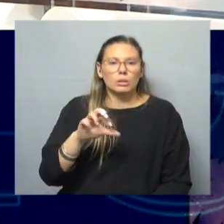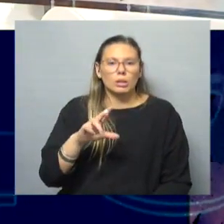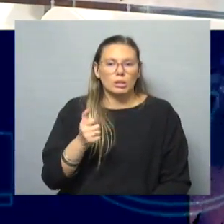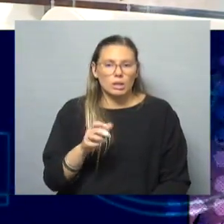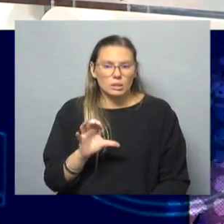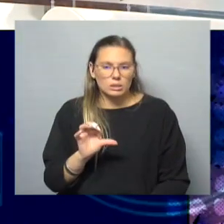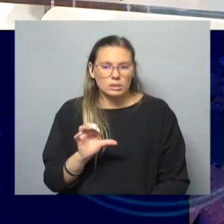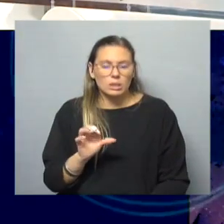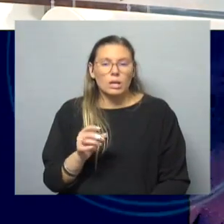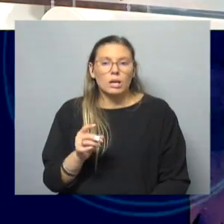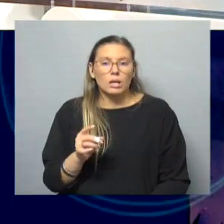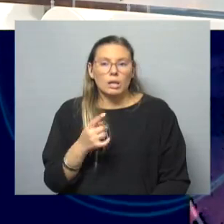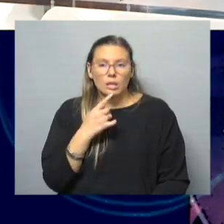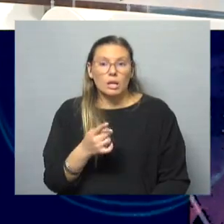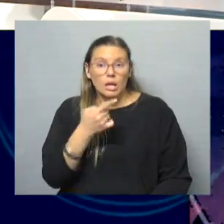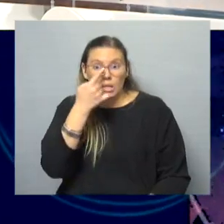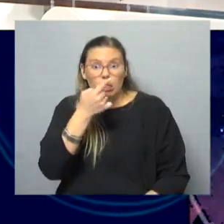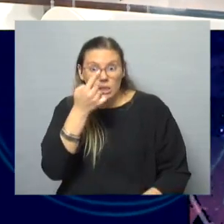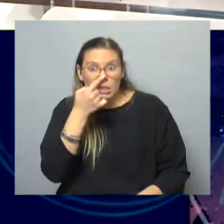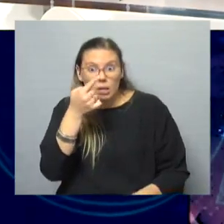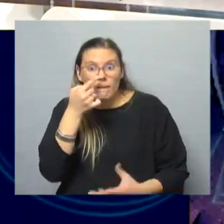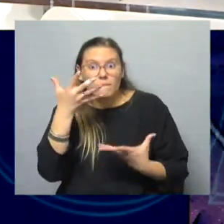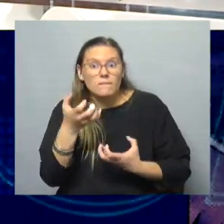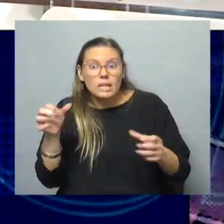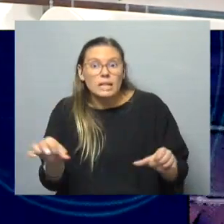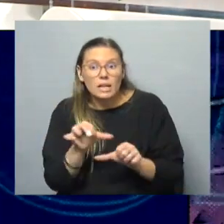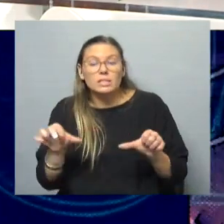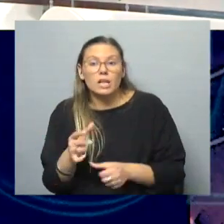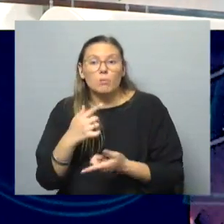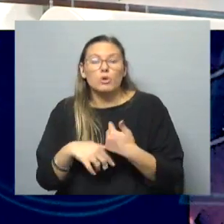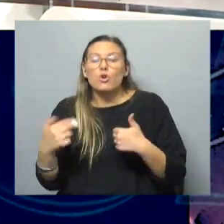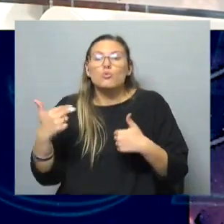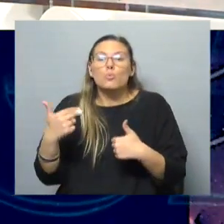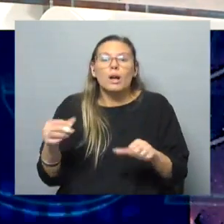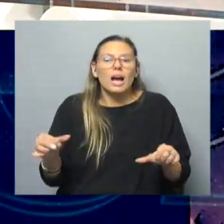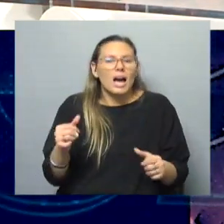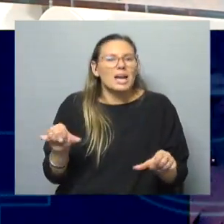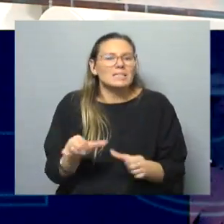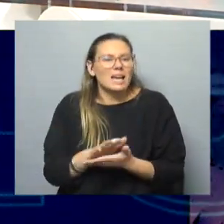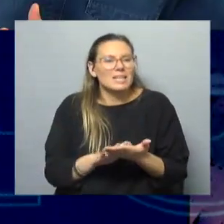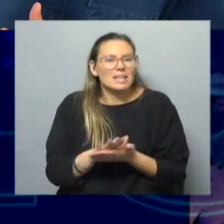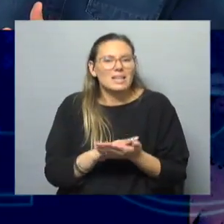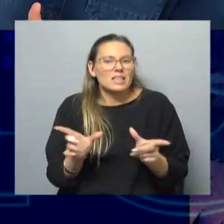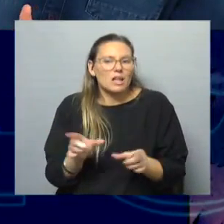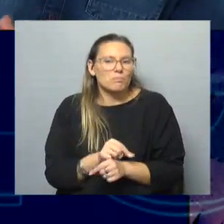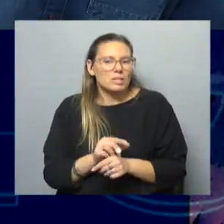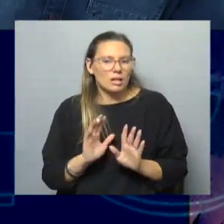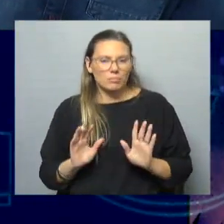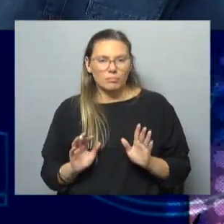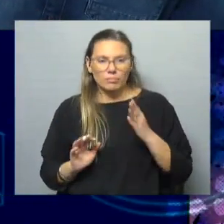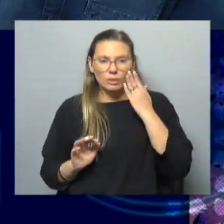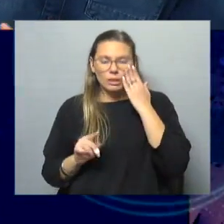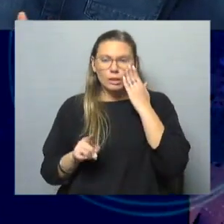¿no? que ellos dicen, ¿no? El interés de él de sí, hacer sí, y de, nunca de documentar. Llegaban a... Claro, eso genera